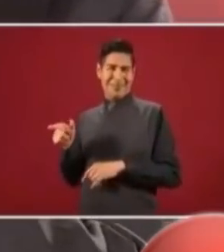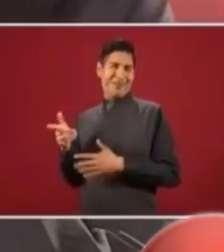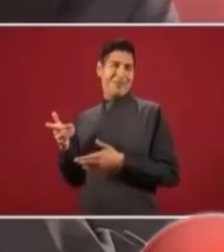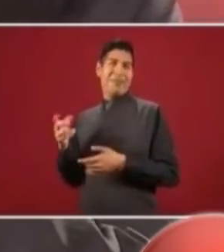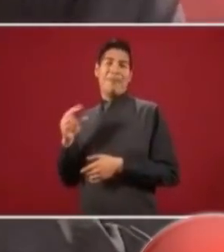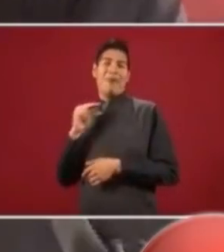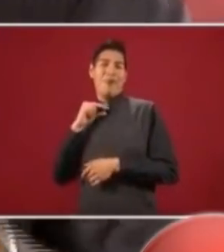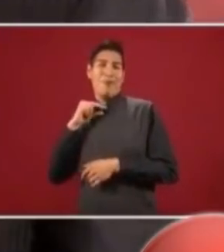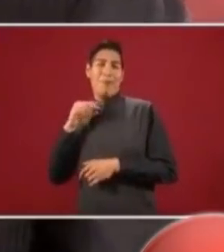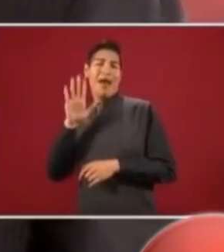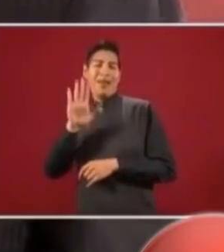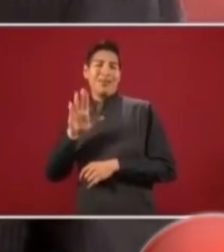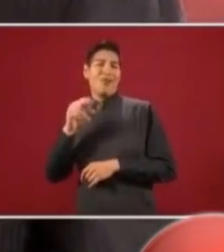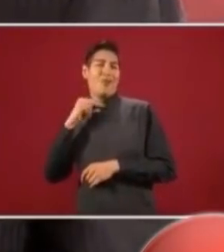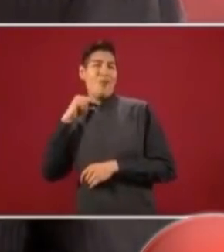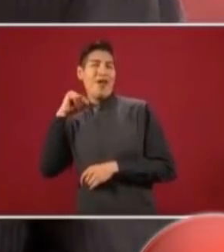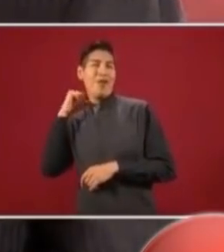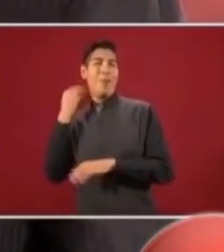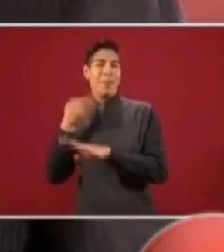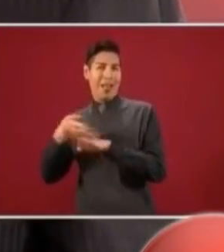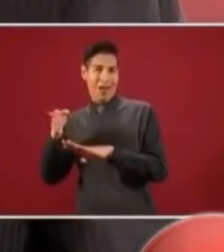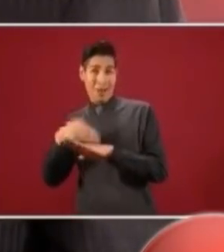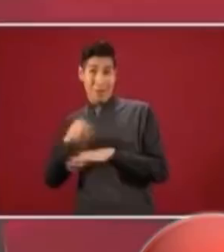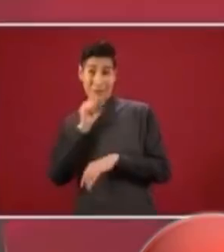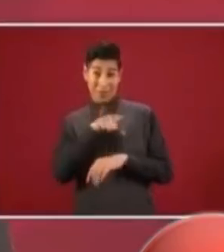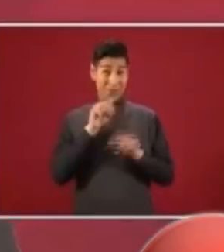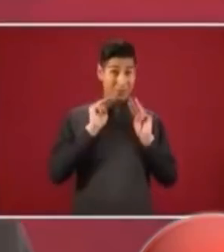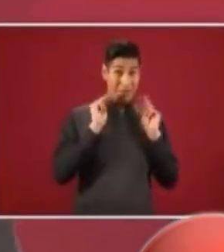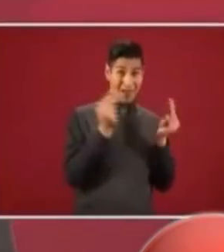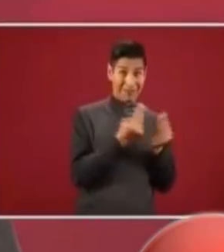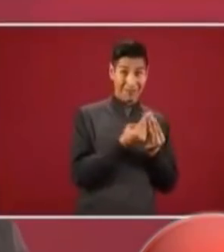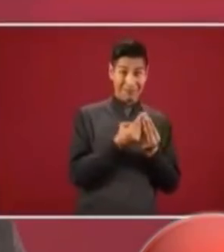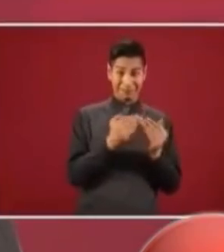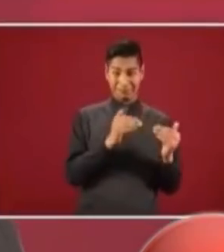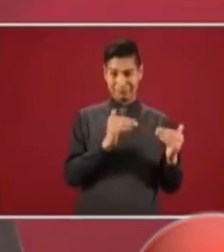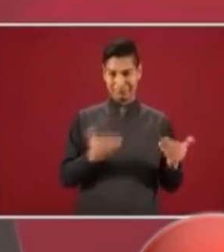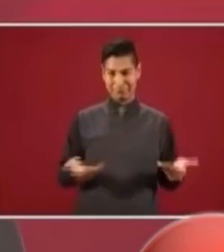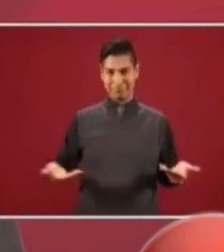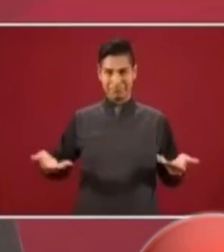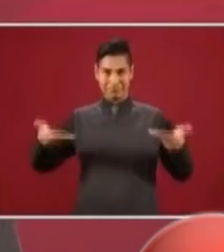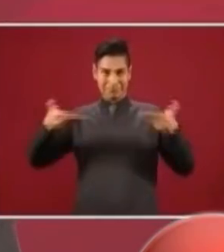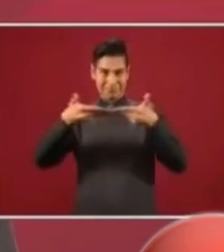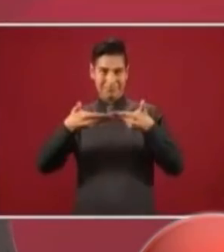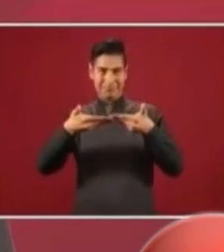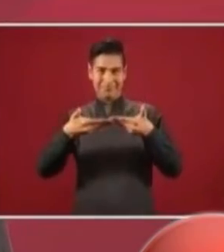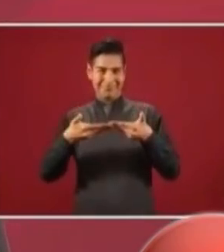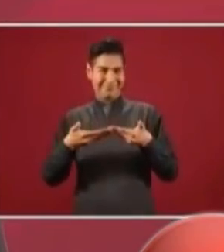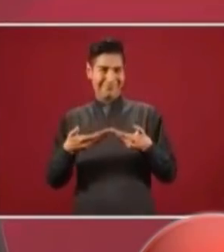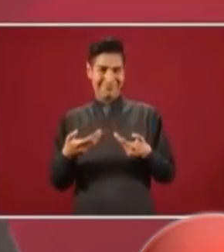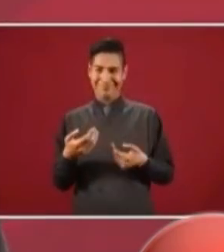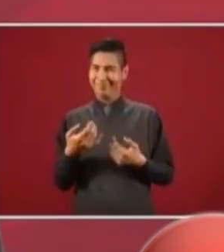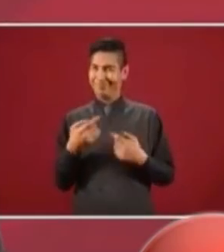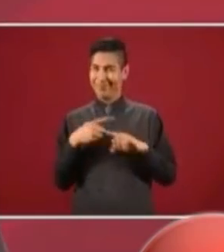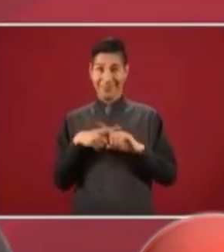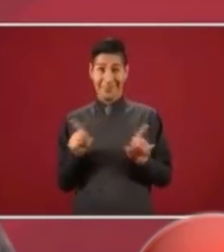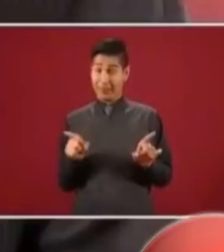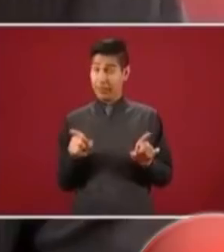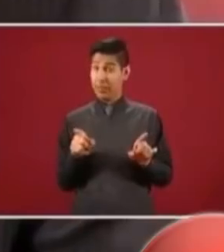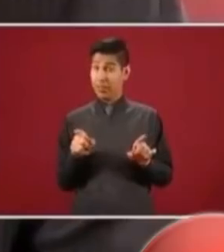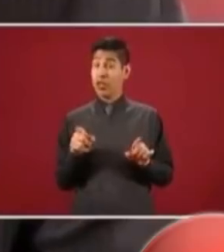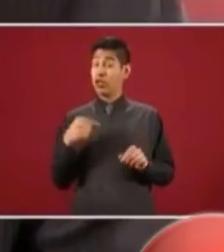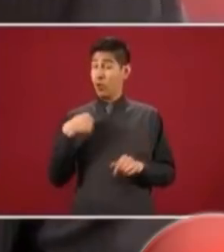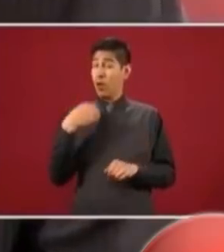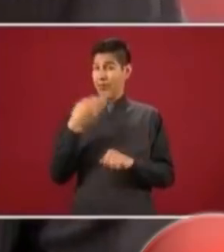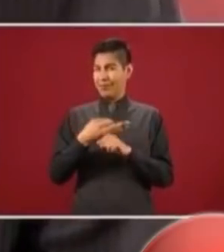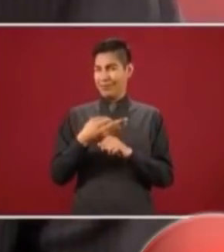organizada. Porque yo sostengo desde hace mucho tiempo,